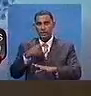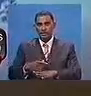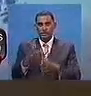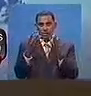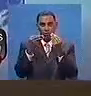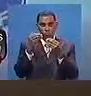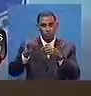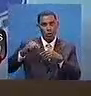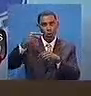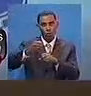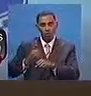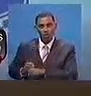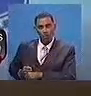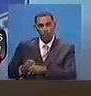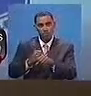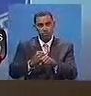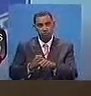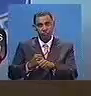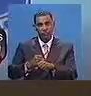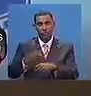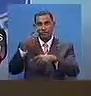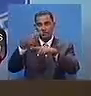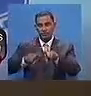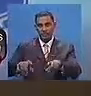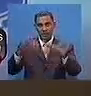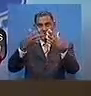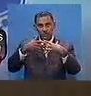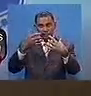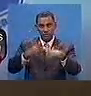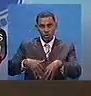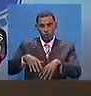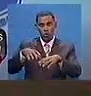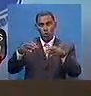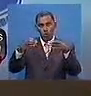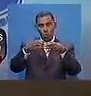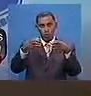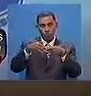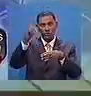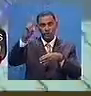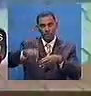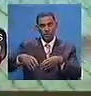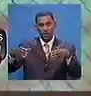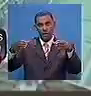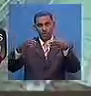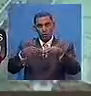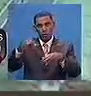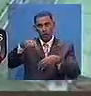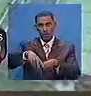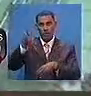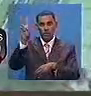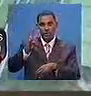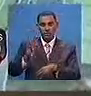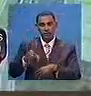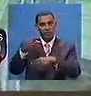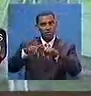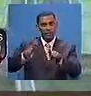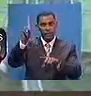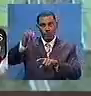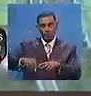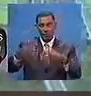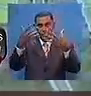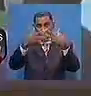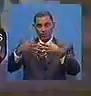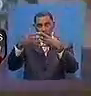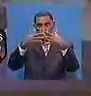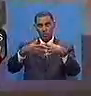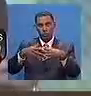Major League Baseball Players Association, miembros de Ben & Champ y de la Cámara de Comercio del Condado de Bartow en Georgia, además de